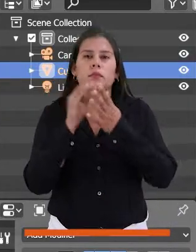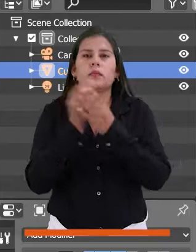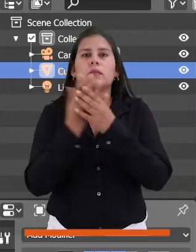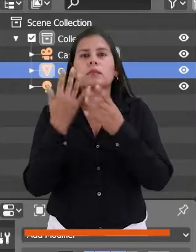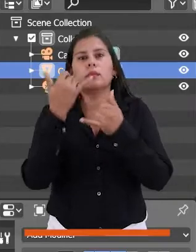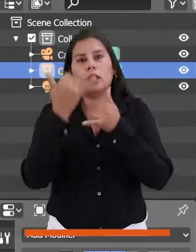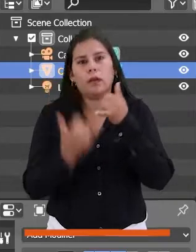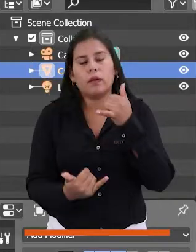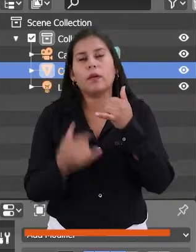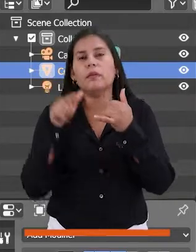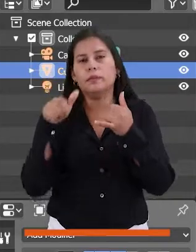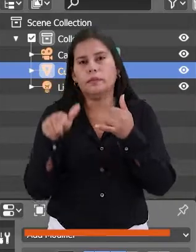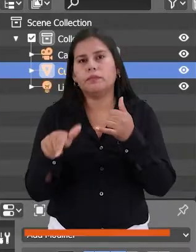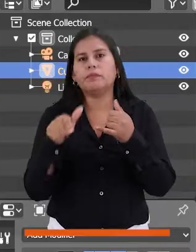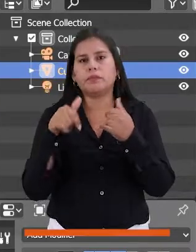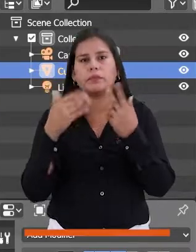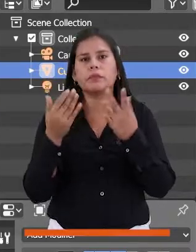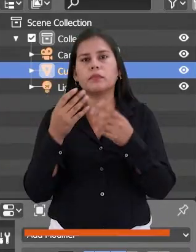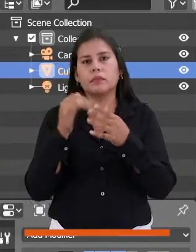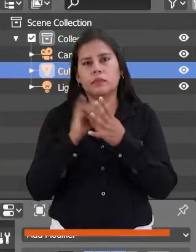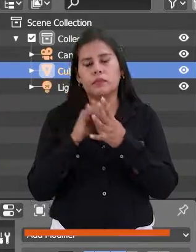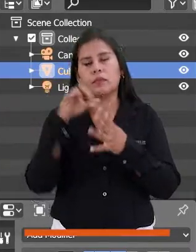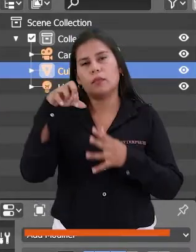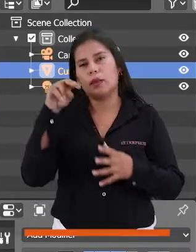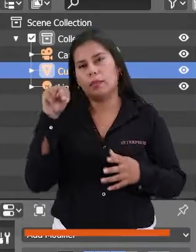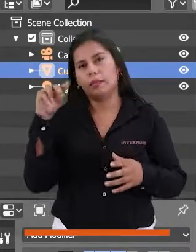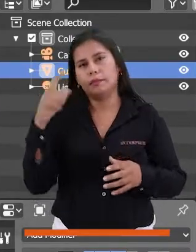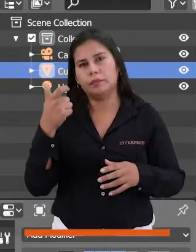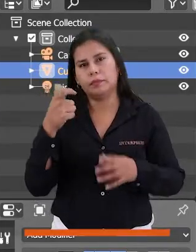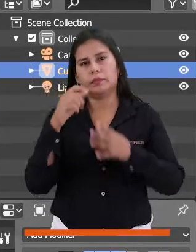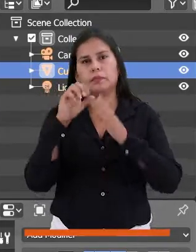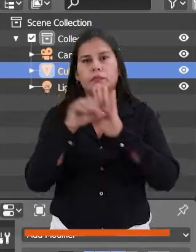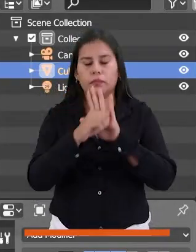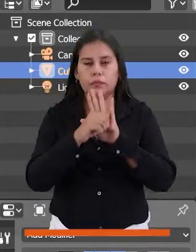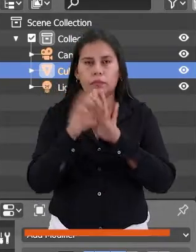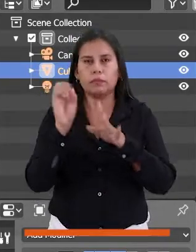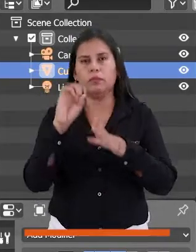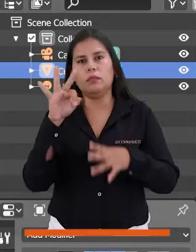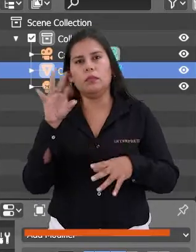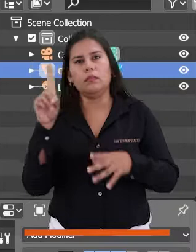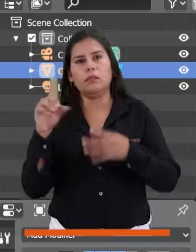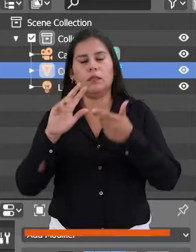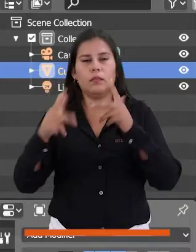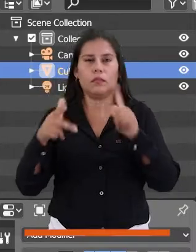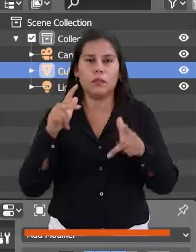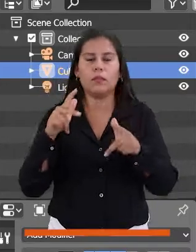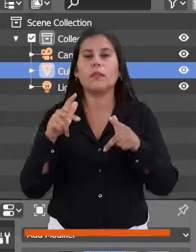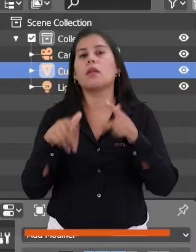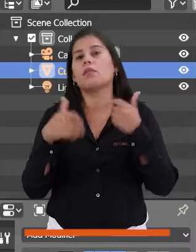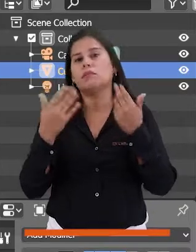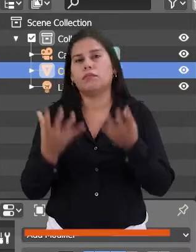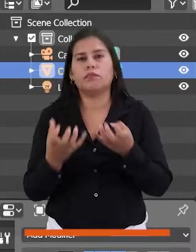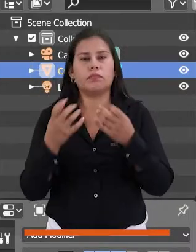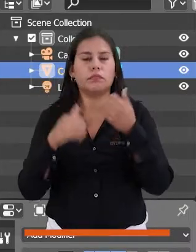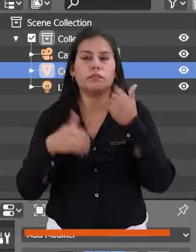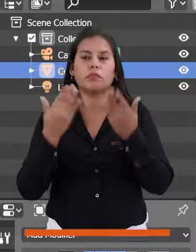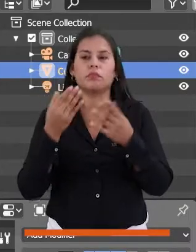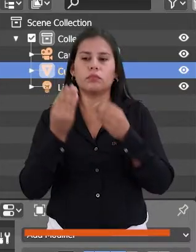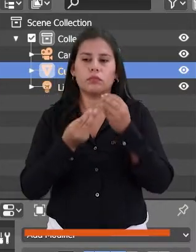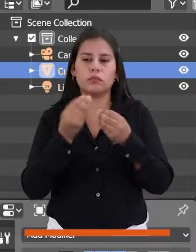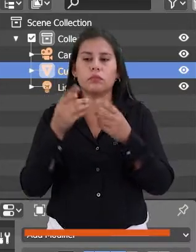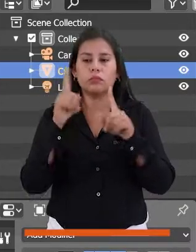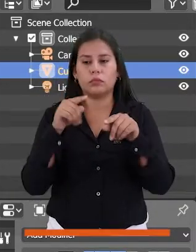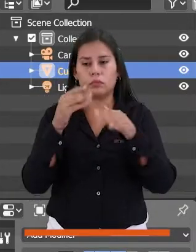final, bien sea un archivo JPG o un archivo PNG o una animación 3D, ¿cómo quiero que se vea en ese producto